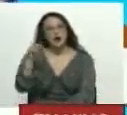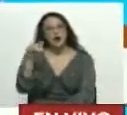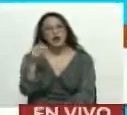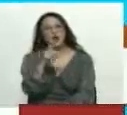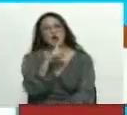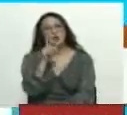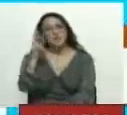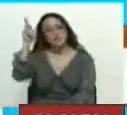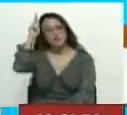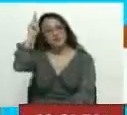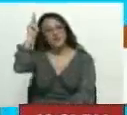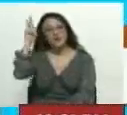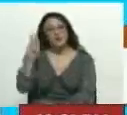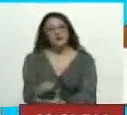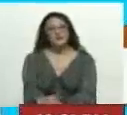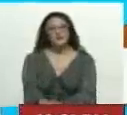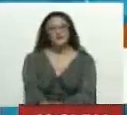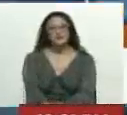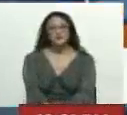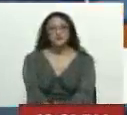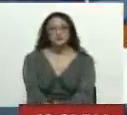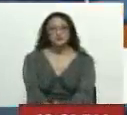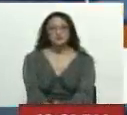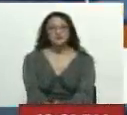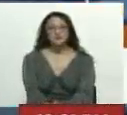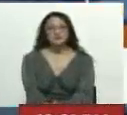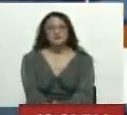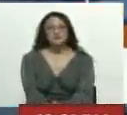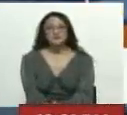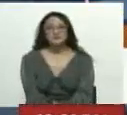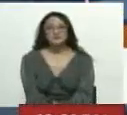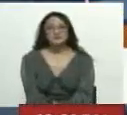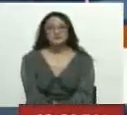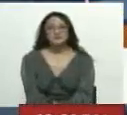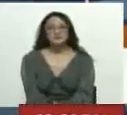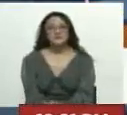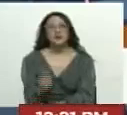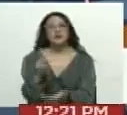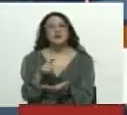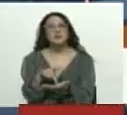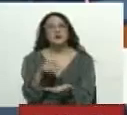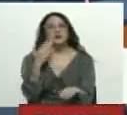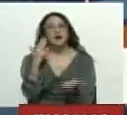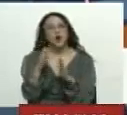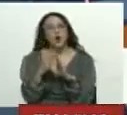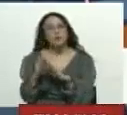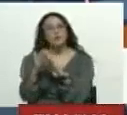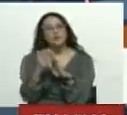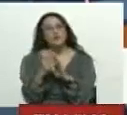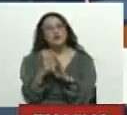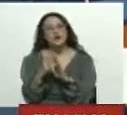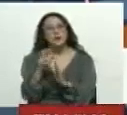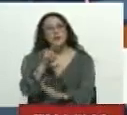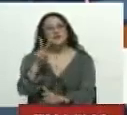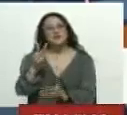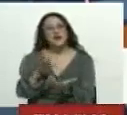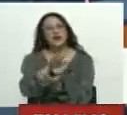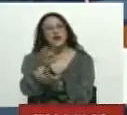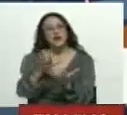a nuestro nombre artístico Ella viene del panal 2021 como una del 23 de enero